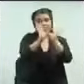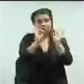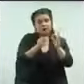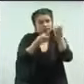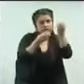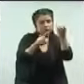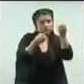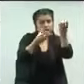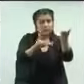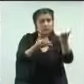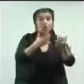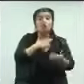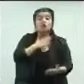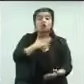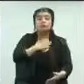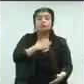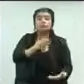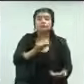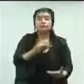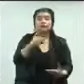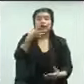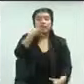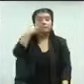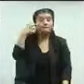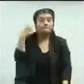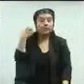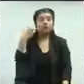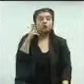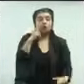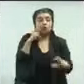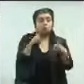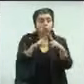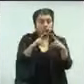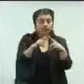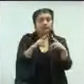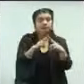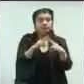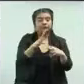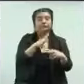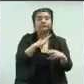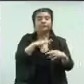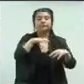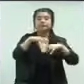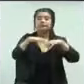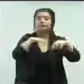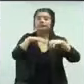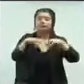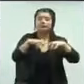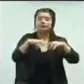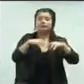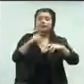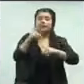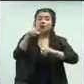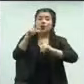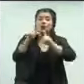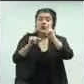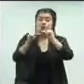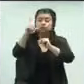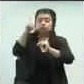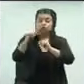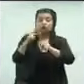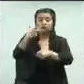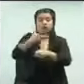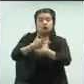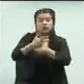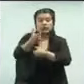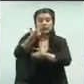informativa. Yo quiero que San Marcos sepa si hay eventos en Guatecompras para poder empezar